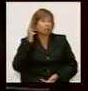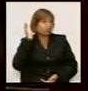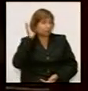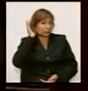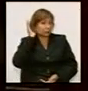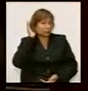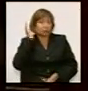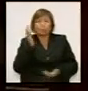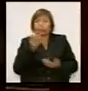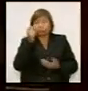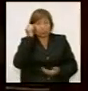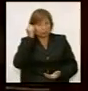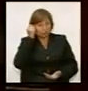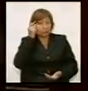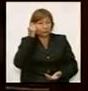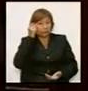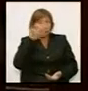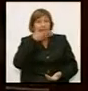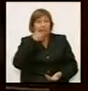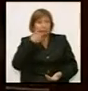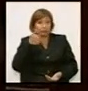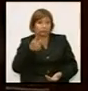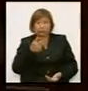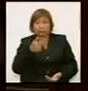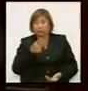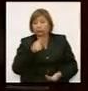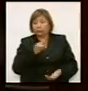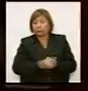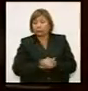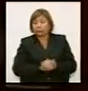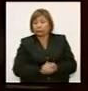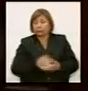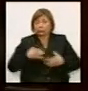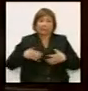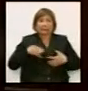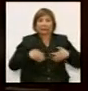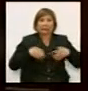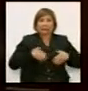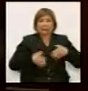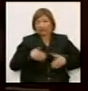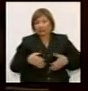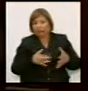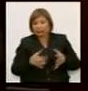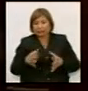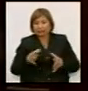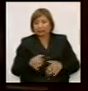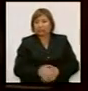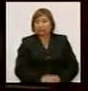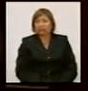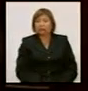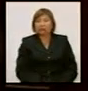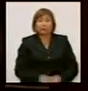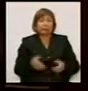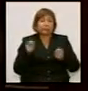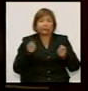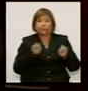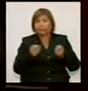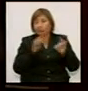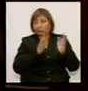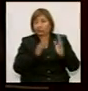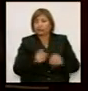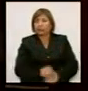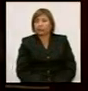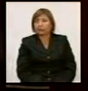ha entendido mejor que a quien se acalora preparando su artillería de